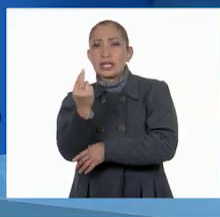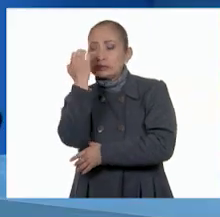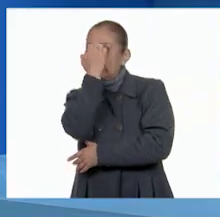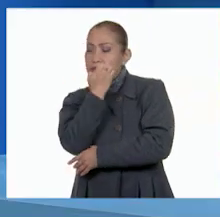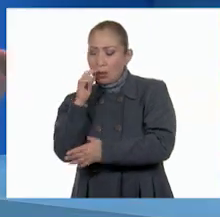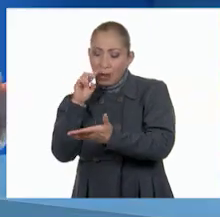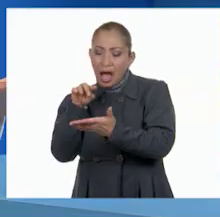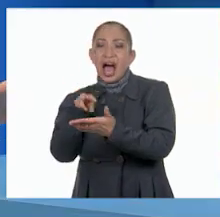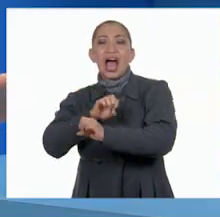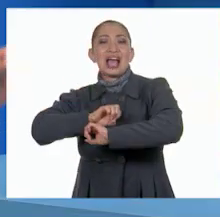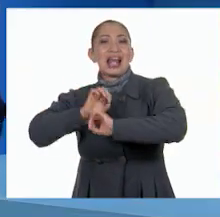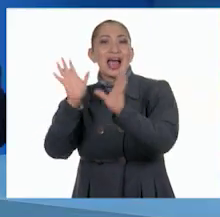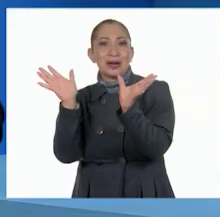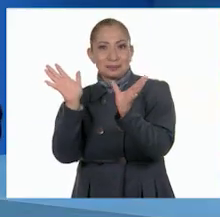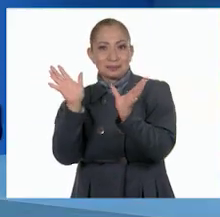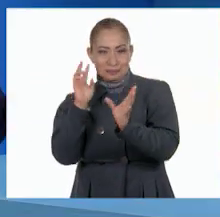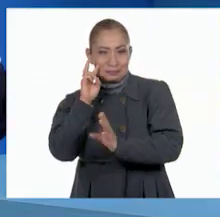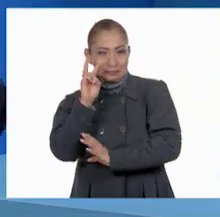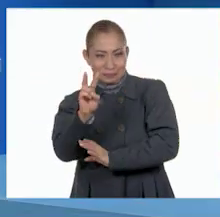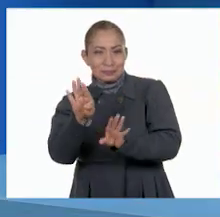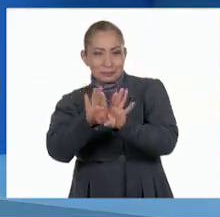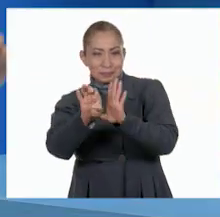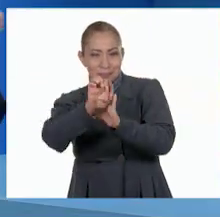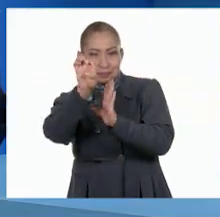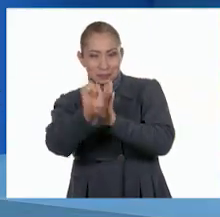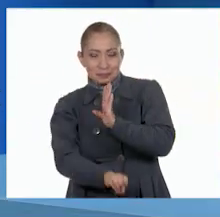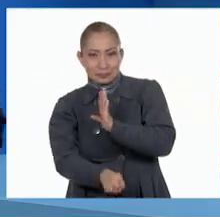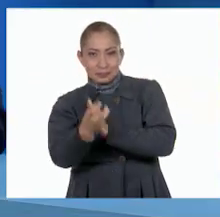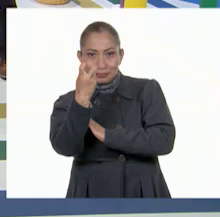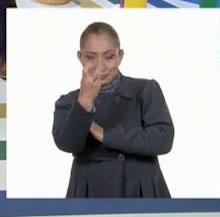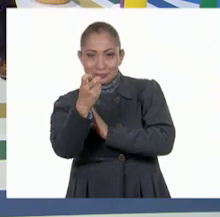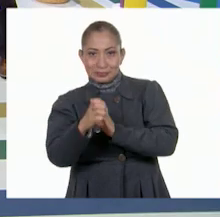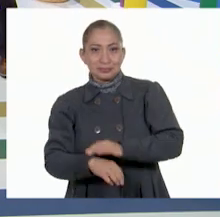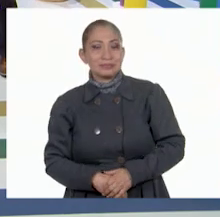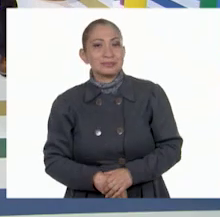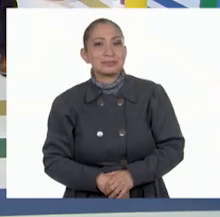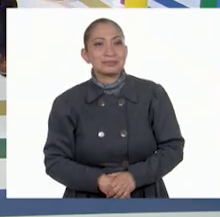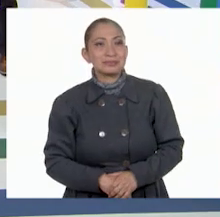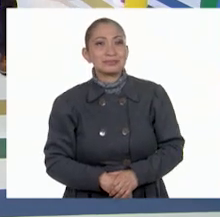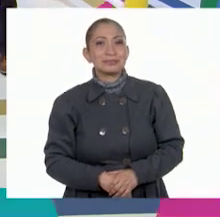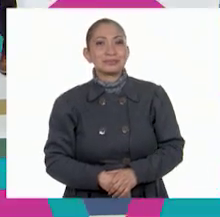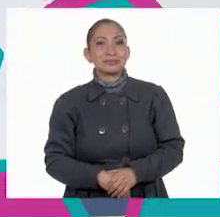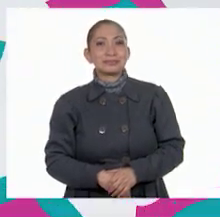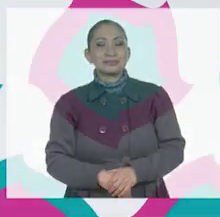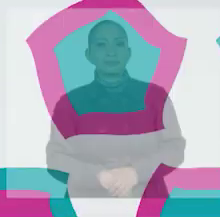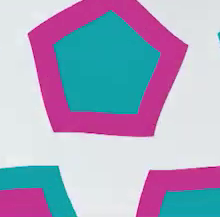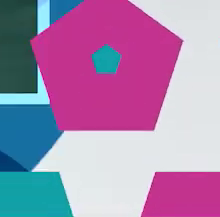interpretación. ¿Qué te parece si observamos con atención el siguiente ejemplo? Sí.